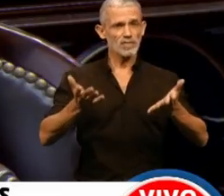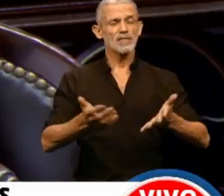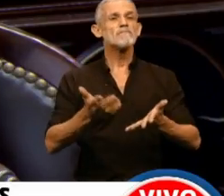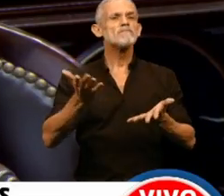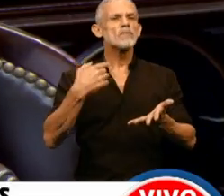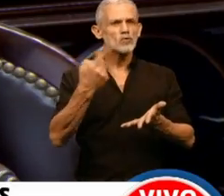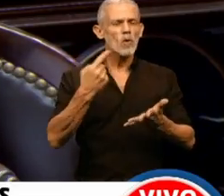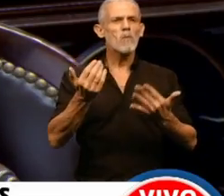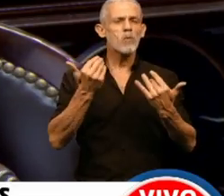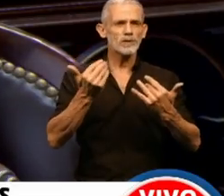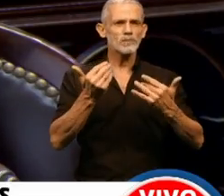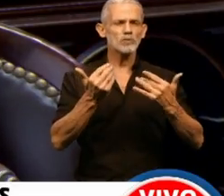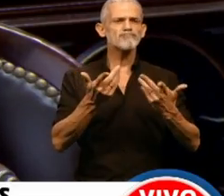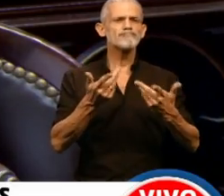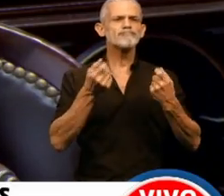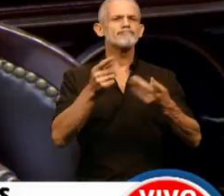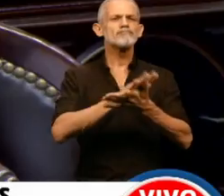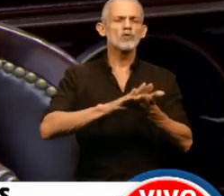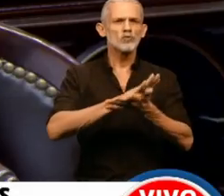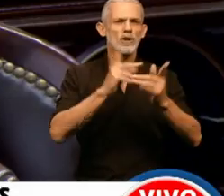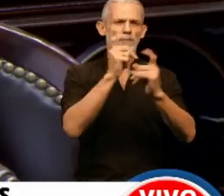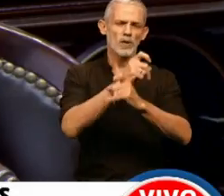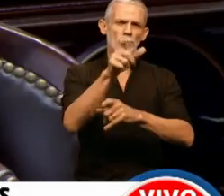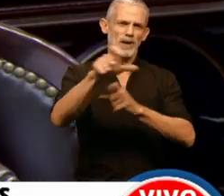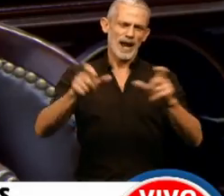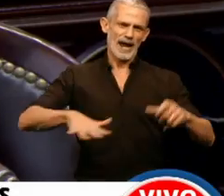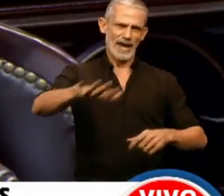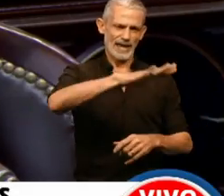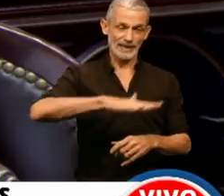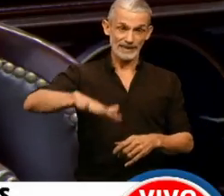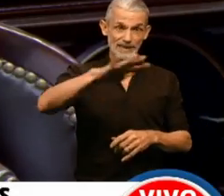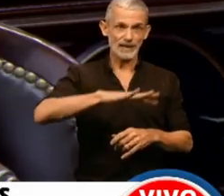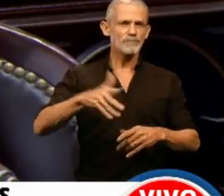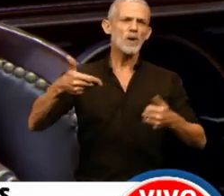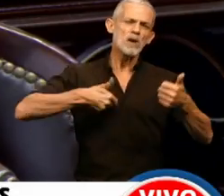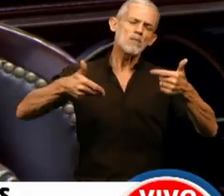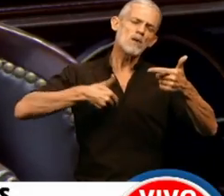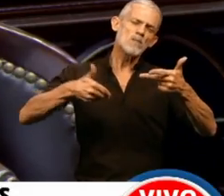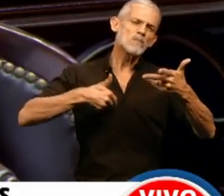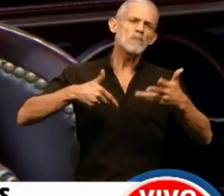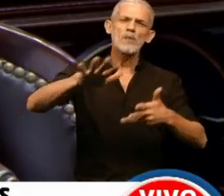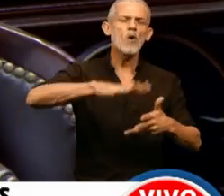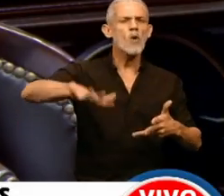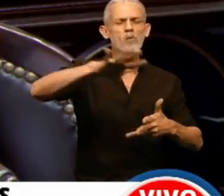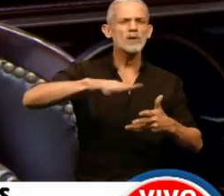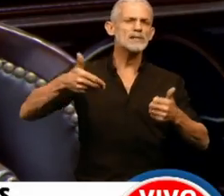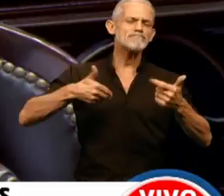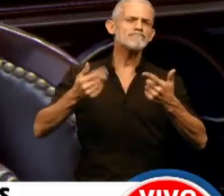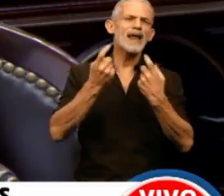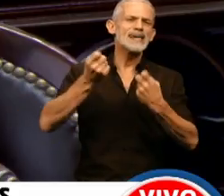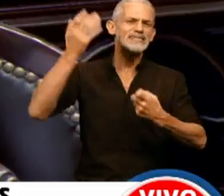y pudimos darle respuesta a una demanda histórica de la comunidad